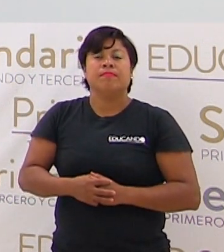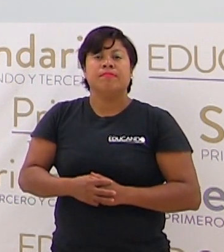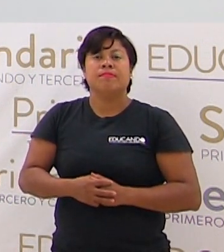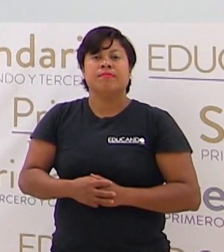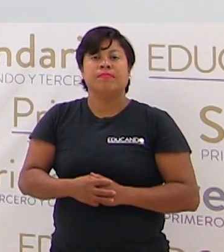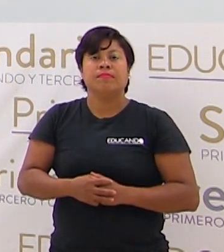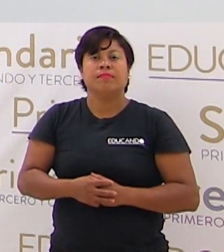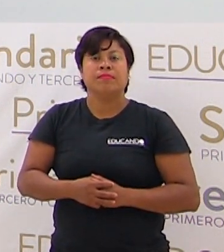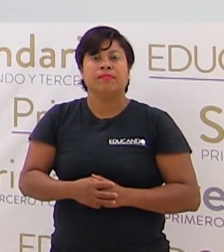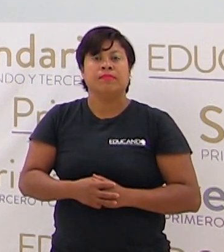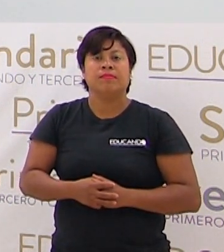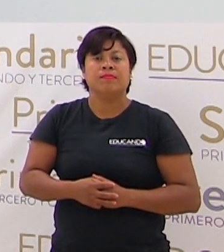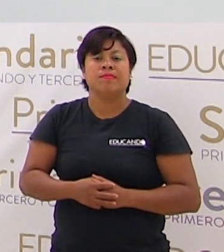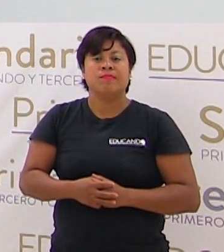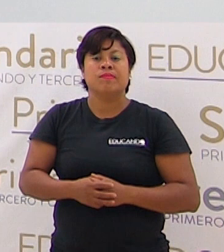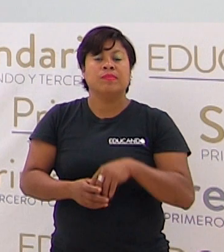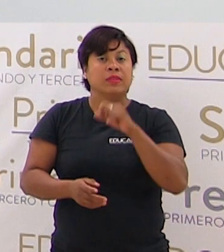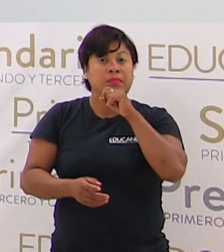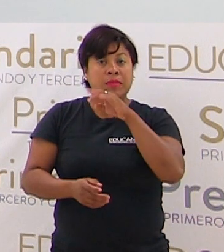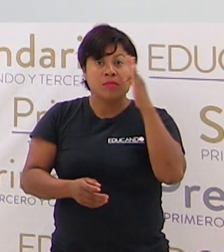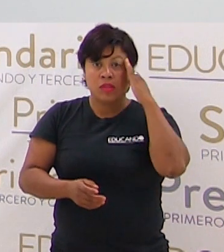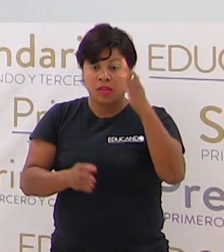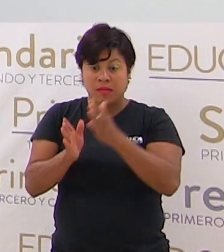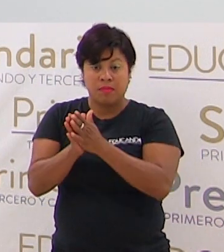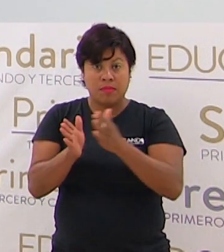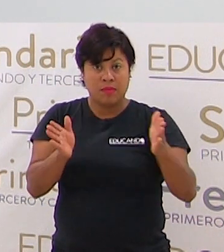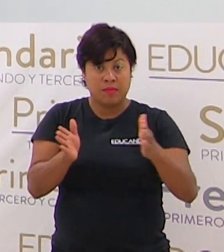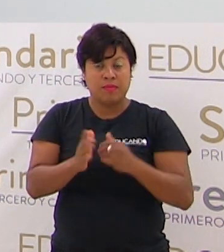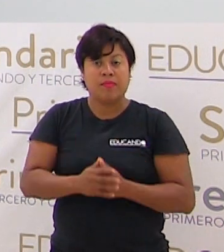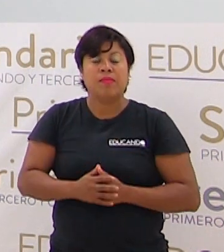¿bien?, al mismo tiempo